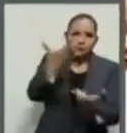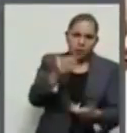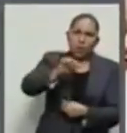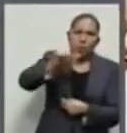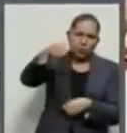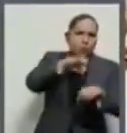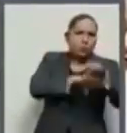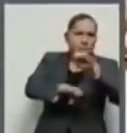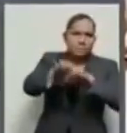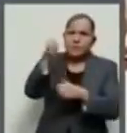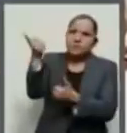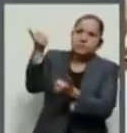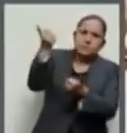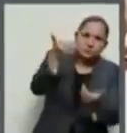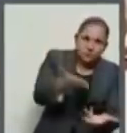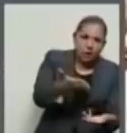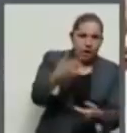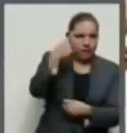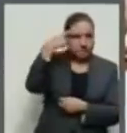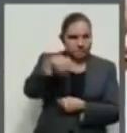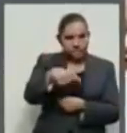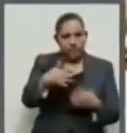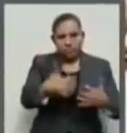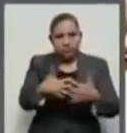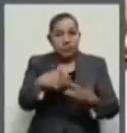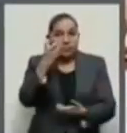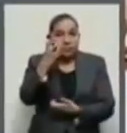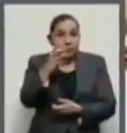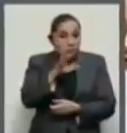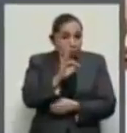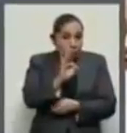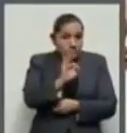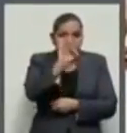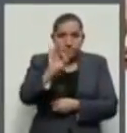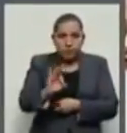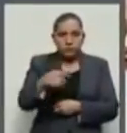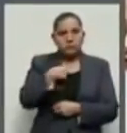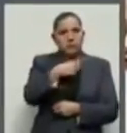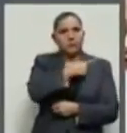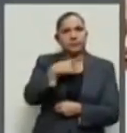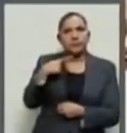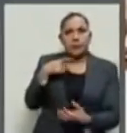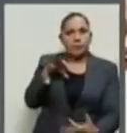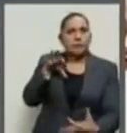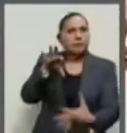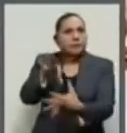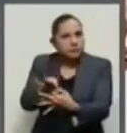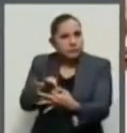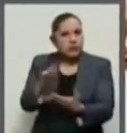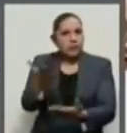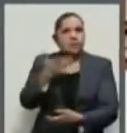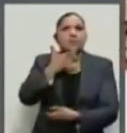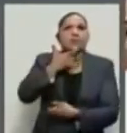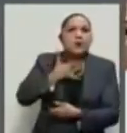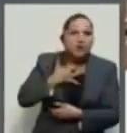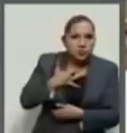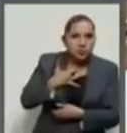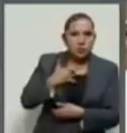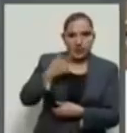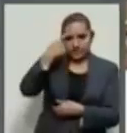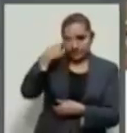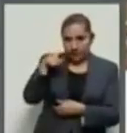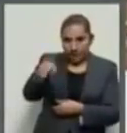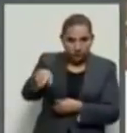del 40%. De tal manera que nos volvimos dependientes de la gasolina importada. Y al importar